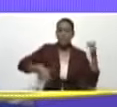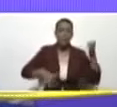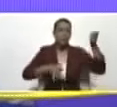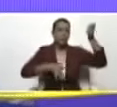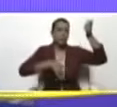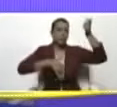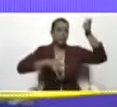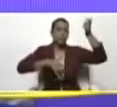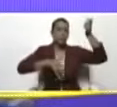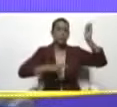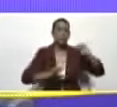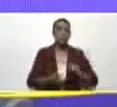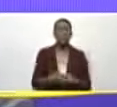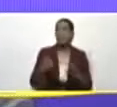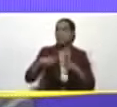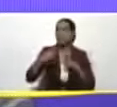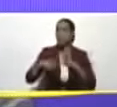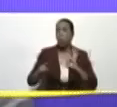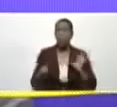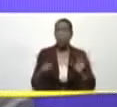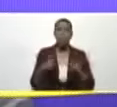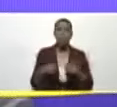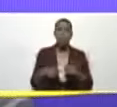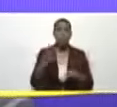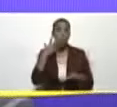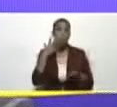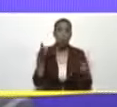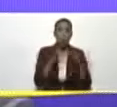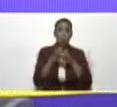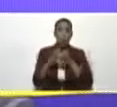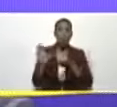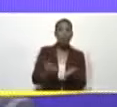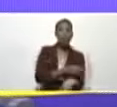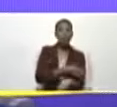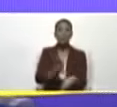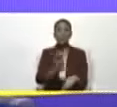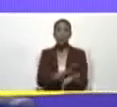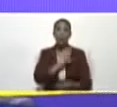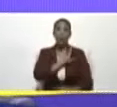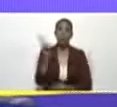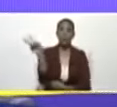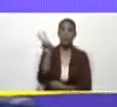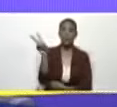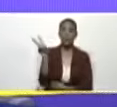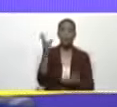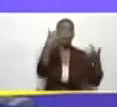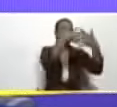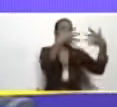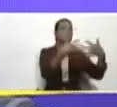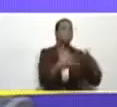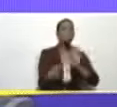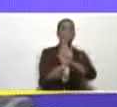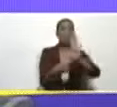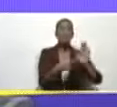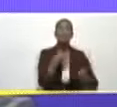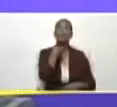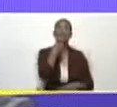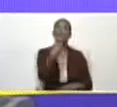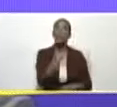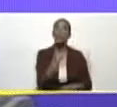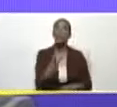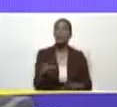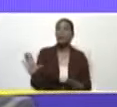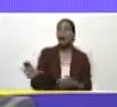organizándolas etcétera y montaban composiciones de música venezolana y también voces